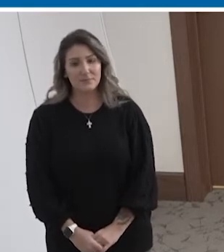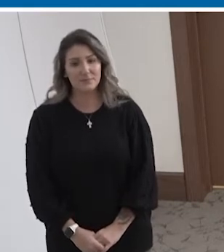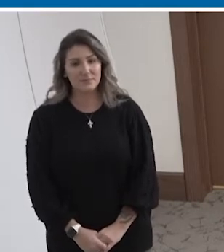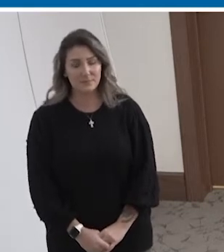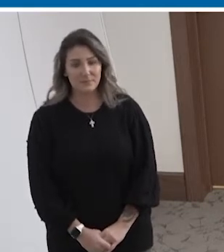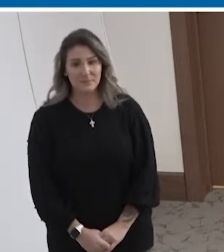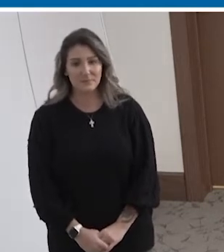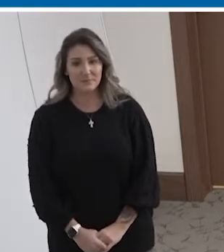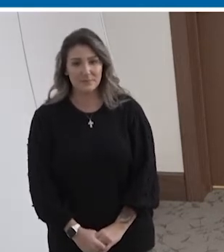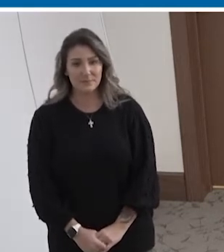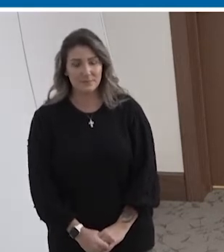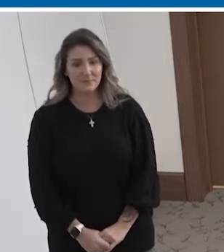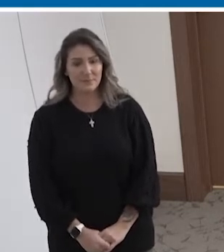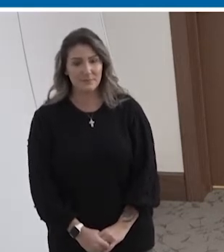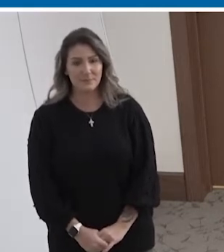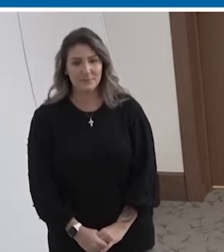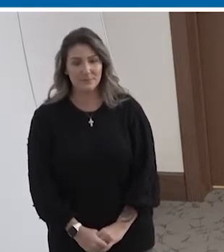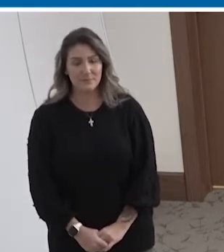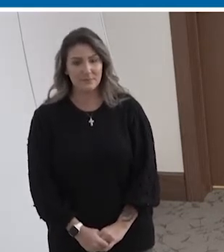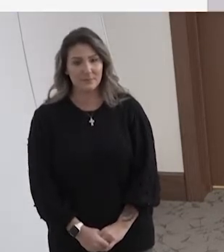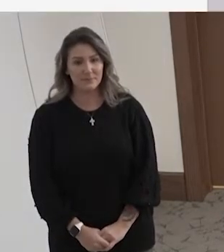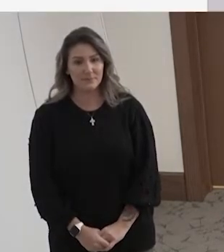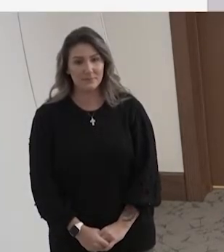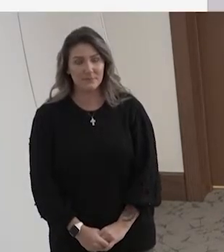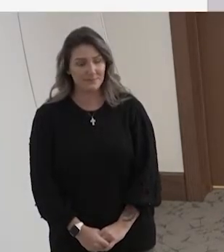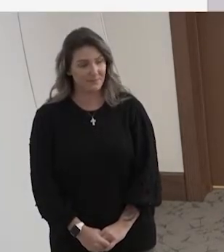exámenes para el COVID-19.